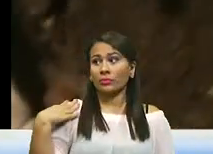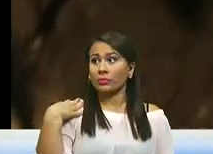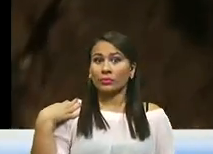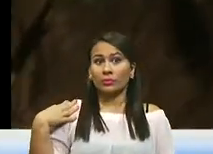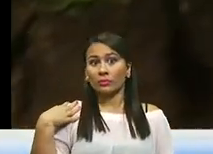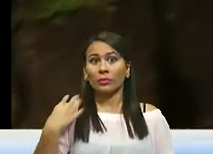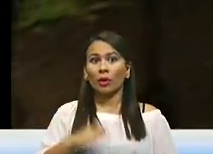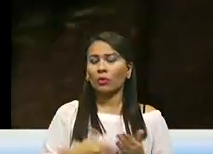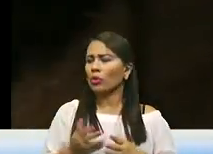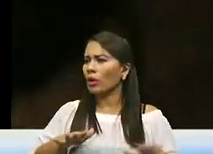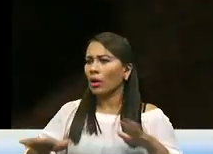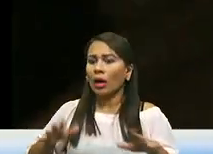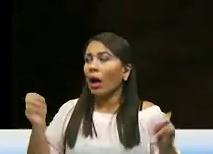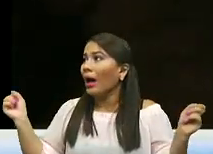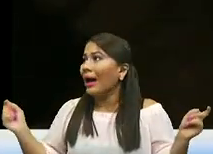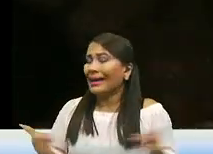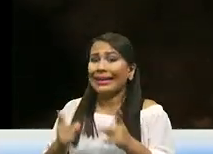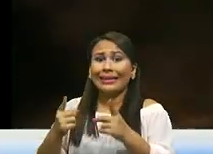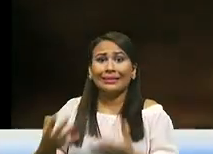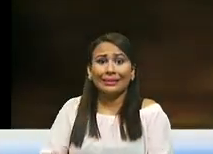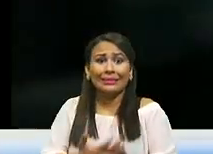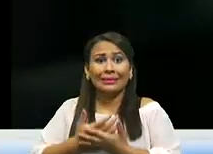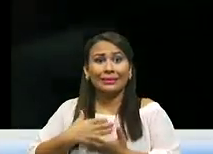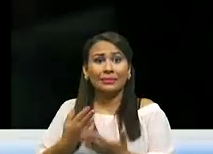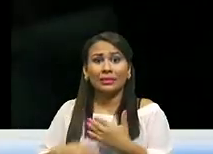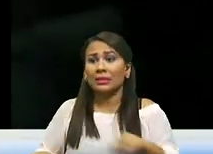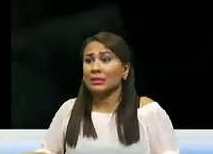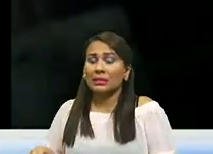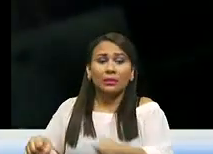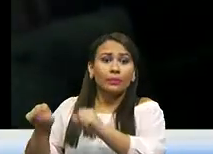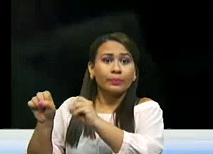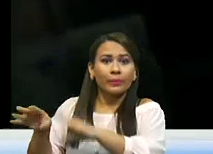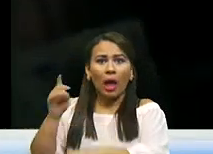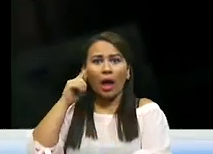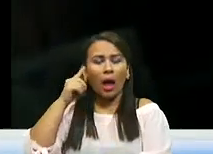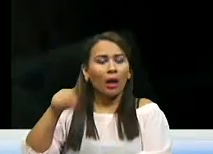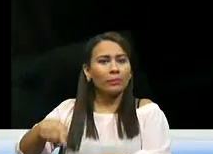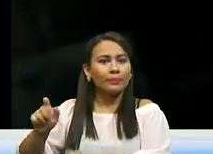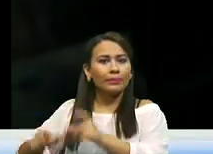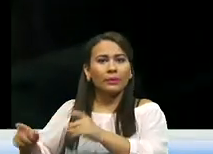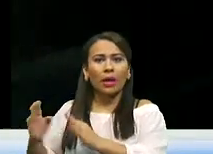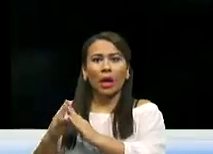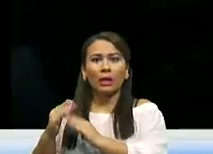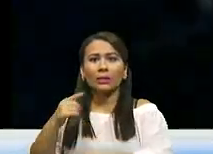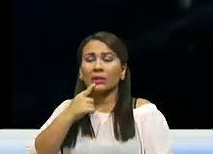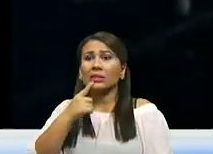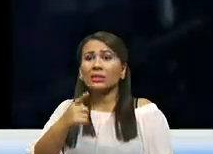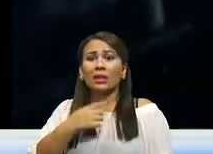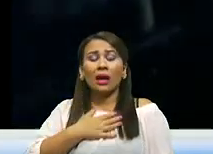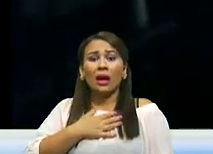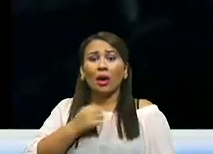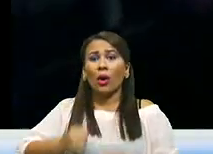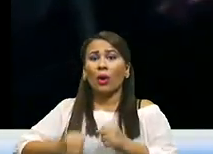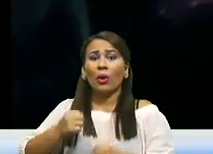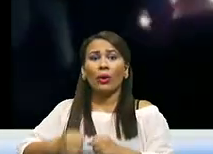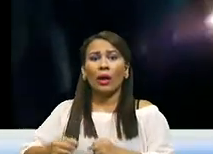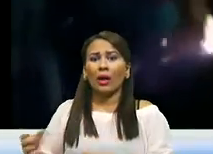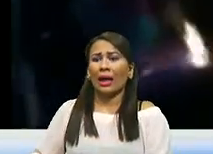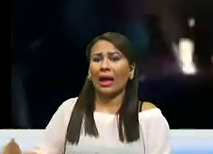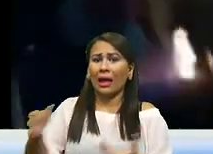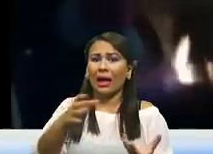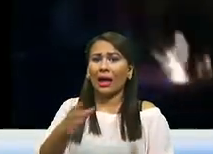y nos levantamos y salí con mis hijos. El vecindario recuerda que en esos instantes debieron correr con